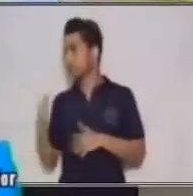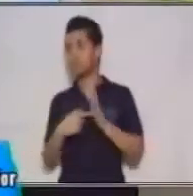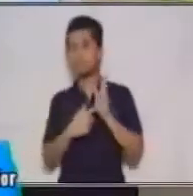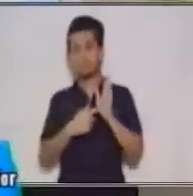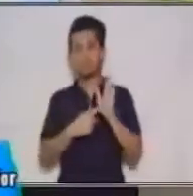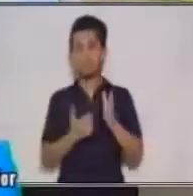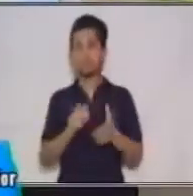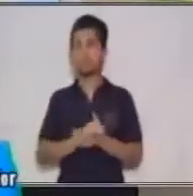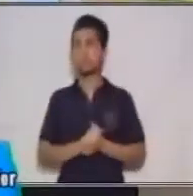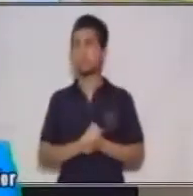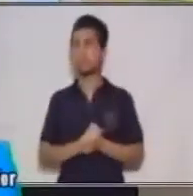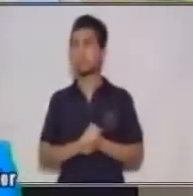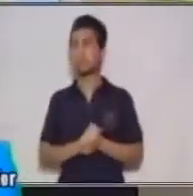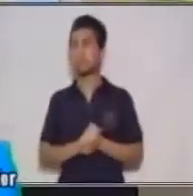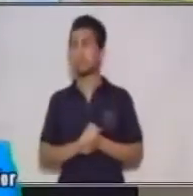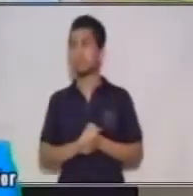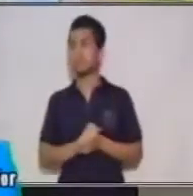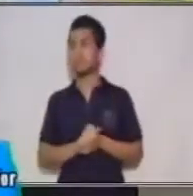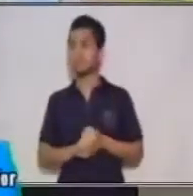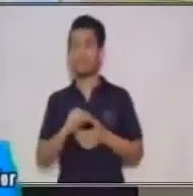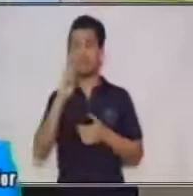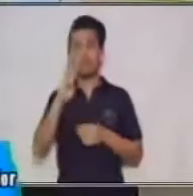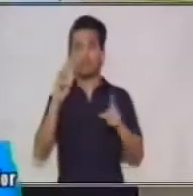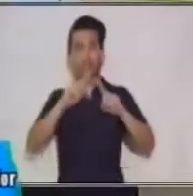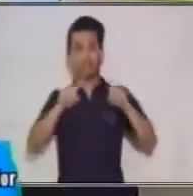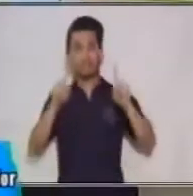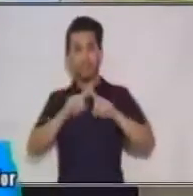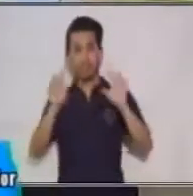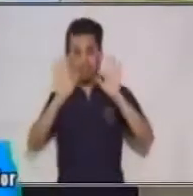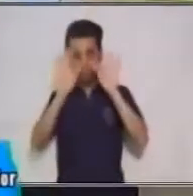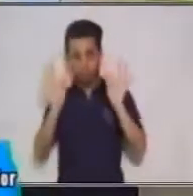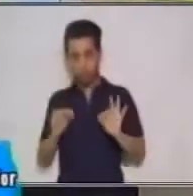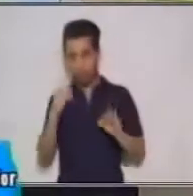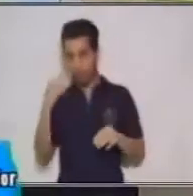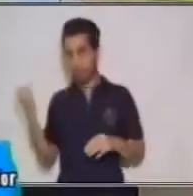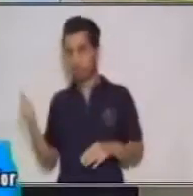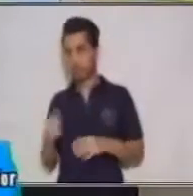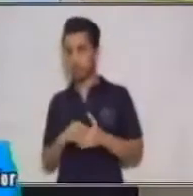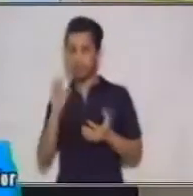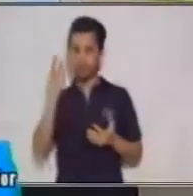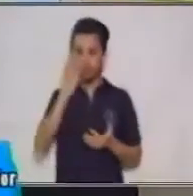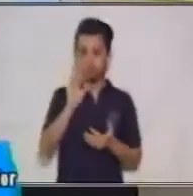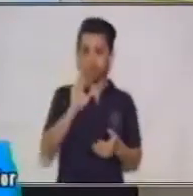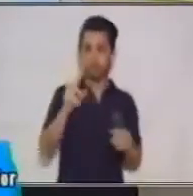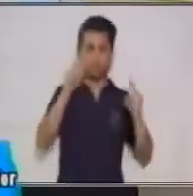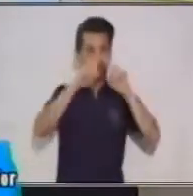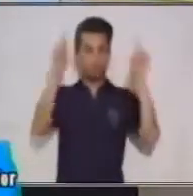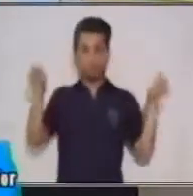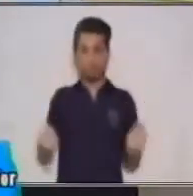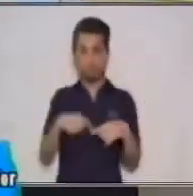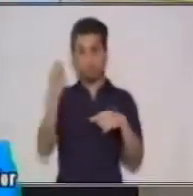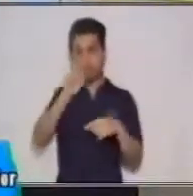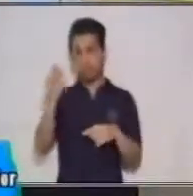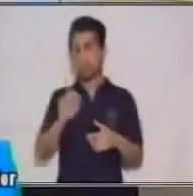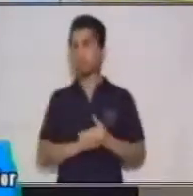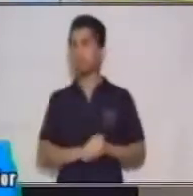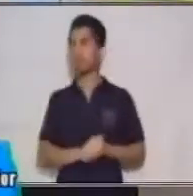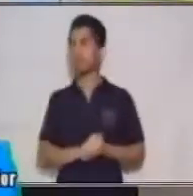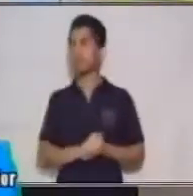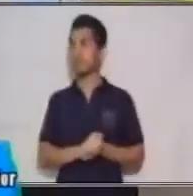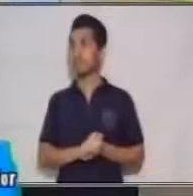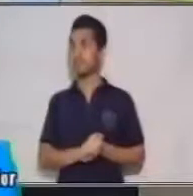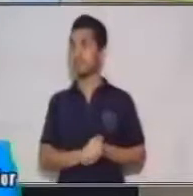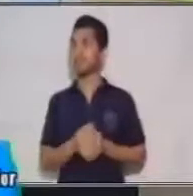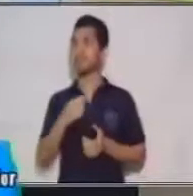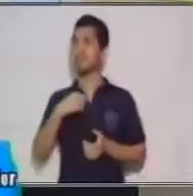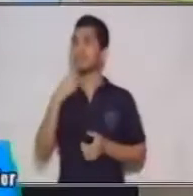siluetas de diferente tamaño y ya luego las voy a pegar en el pizarrón para que veas el tamaño. Y cuando